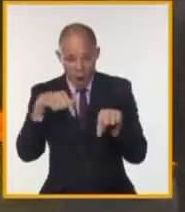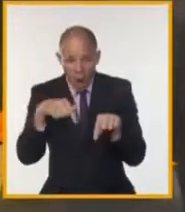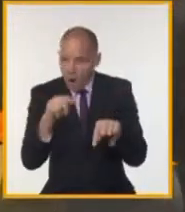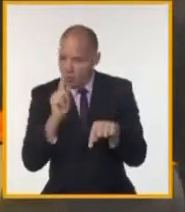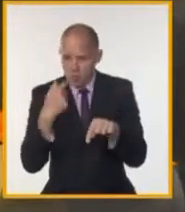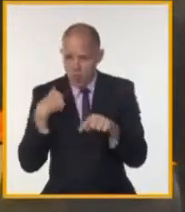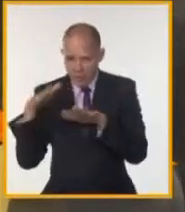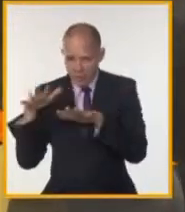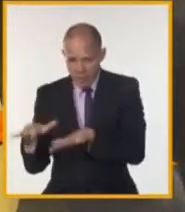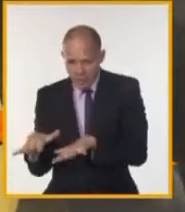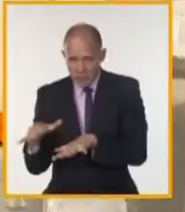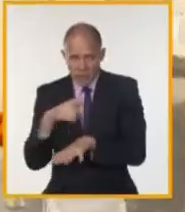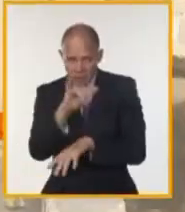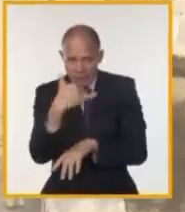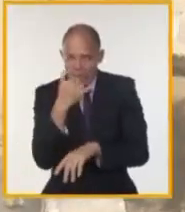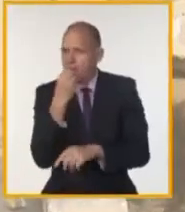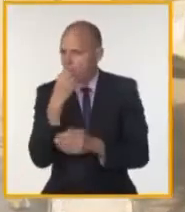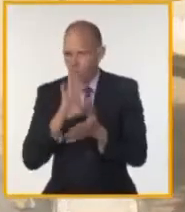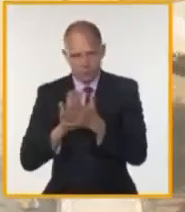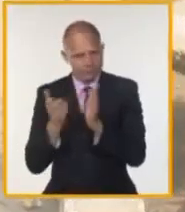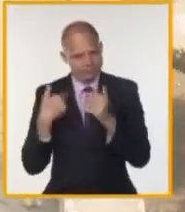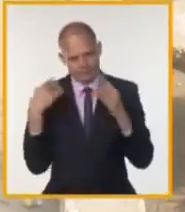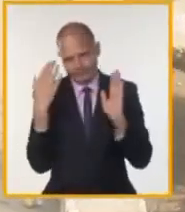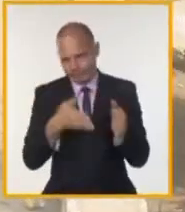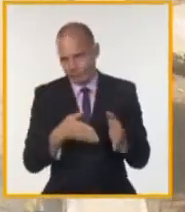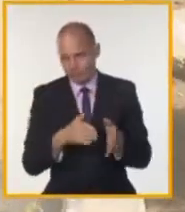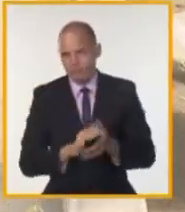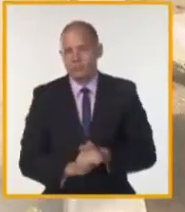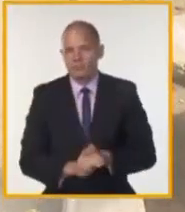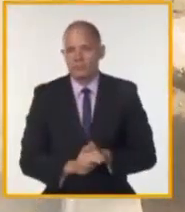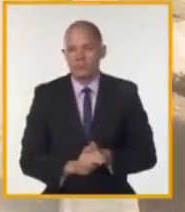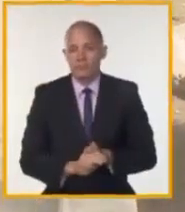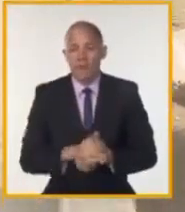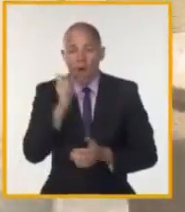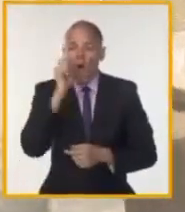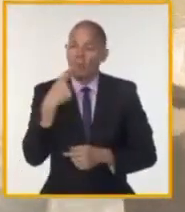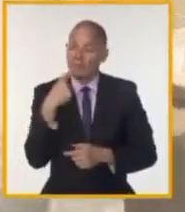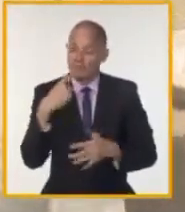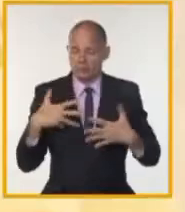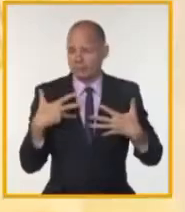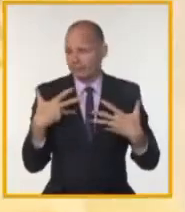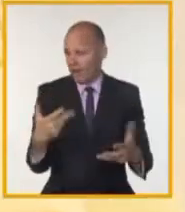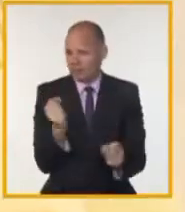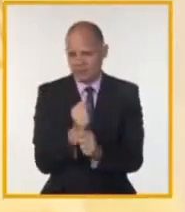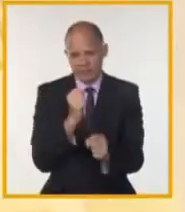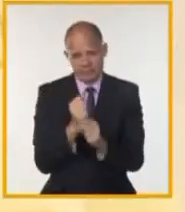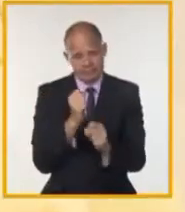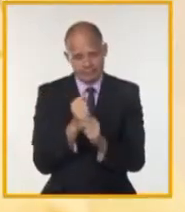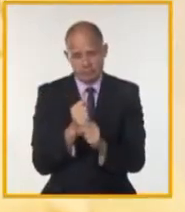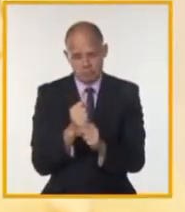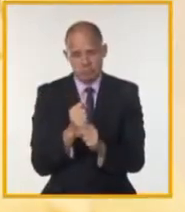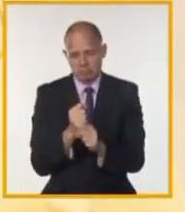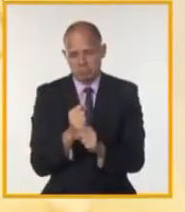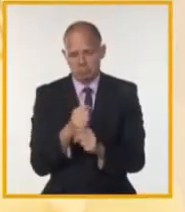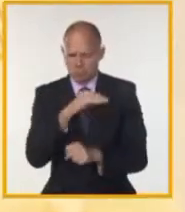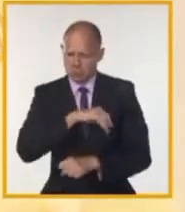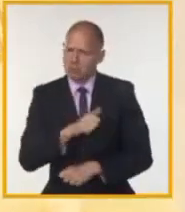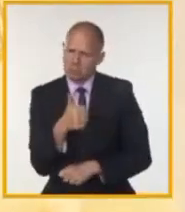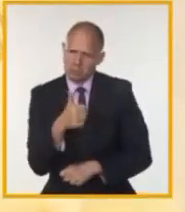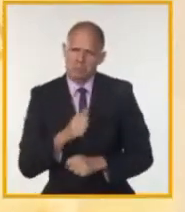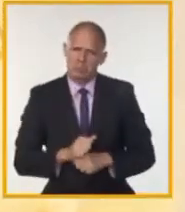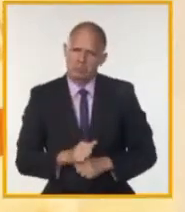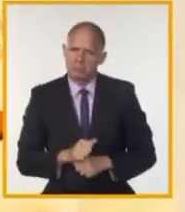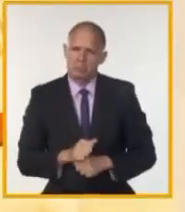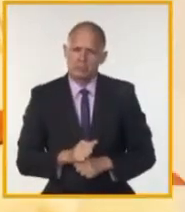un problema, le damos solución a sus problemas también. Mucha dedicación al trabajo, mucha consagración. Me siento satisfecho de haber brindado